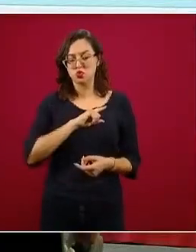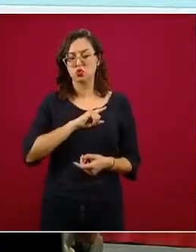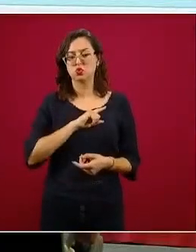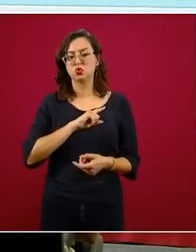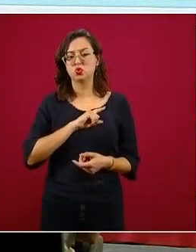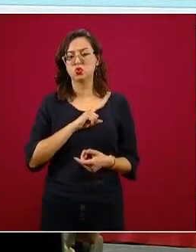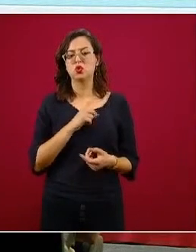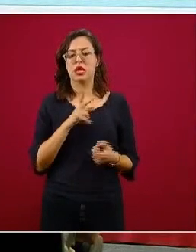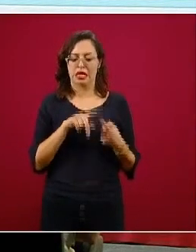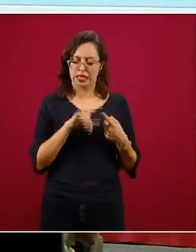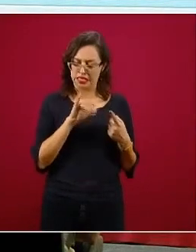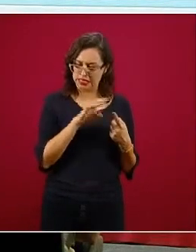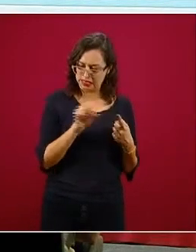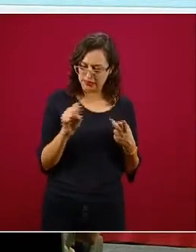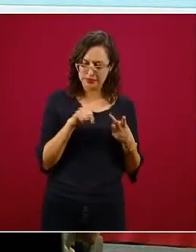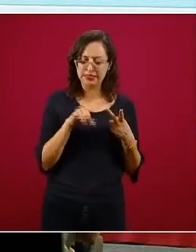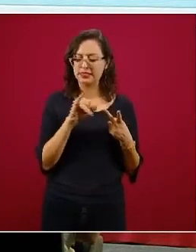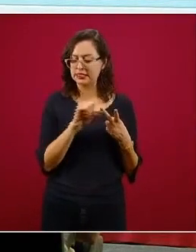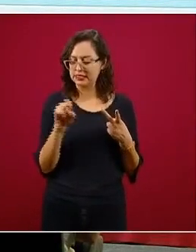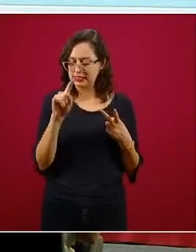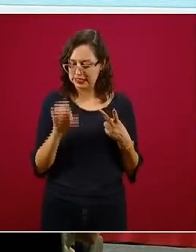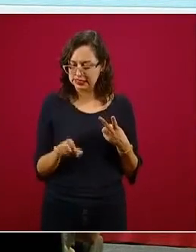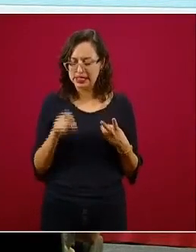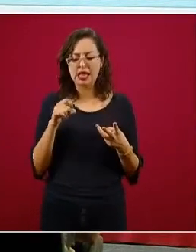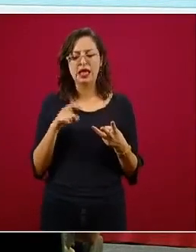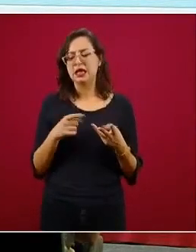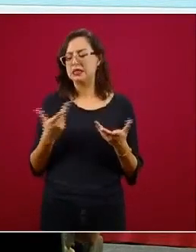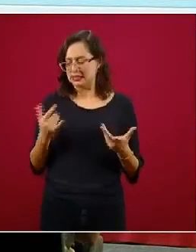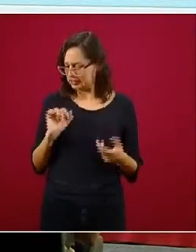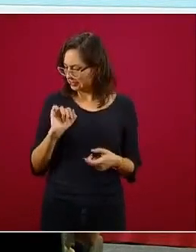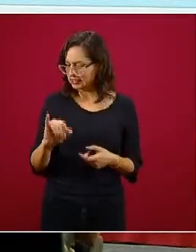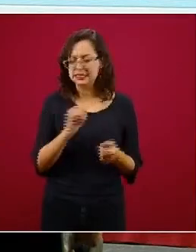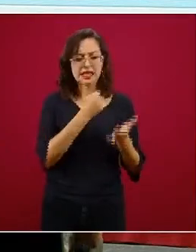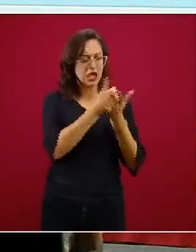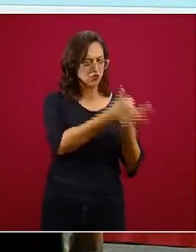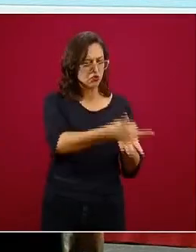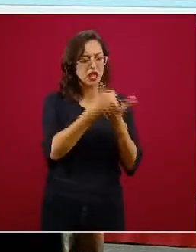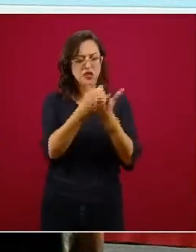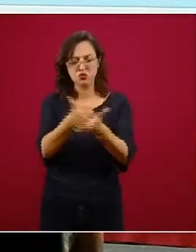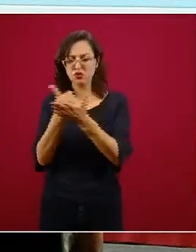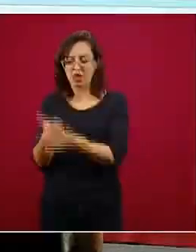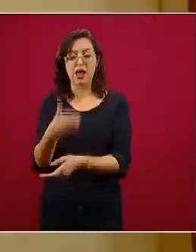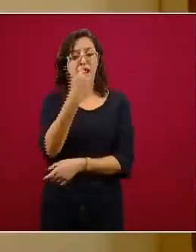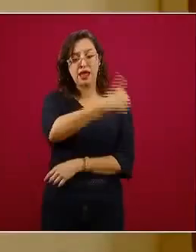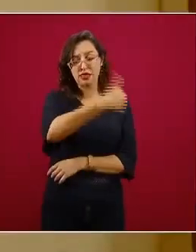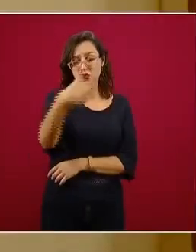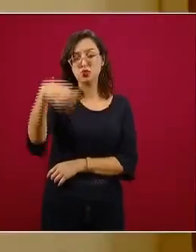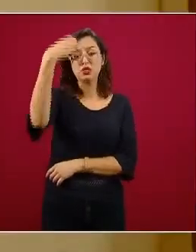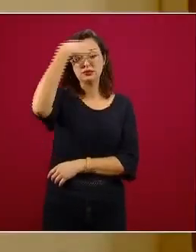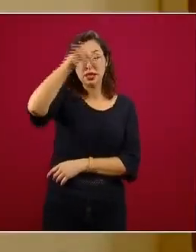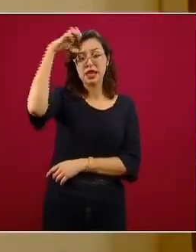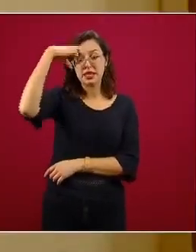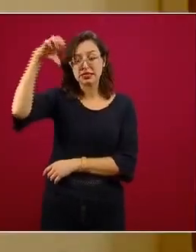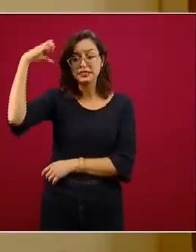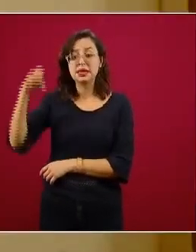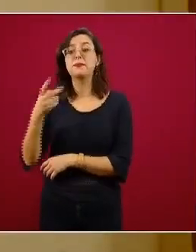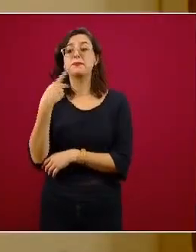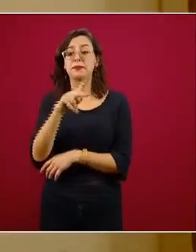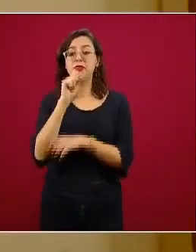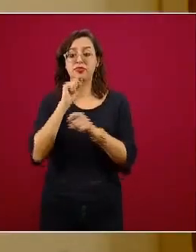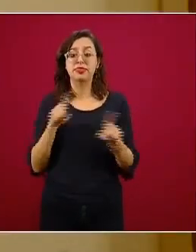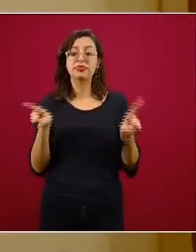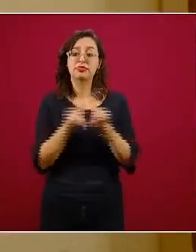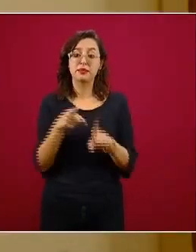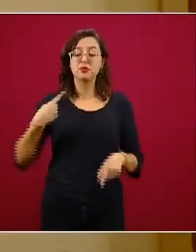sector, el IMSS, el ISSSTE, todos nos han ayudado porque cada uno tiene sus propias experiencias además de los estados. Pero también